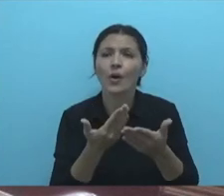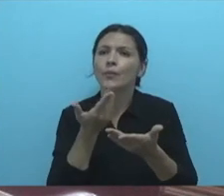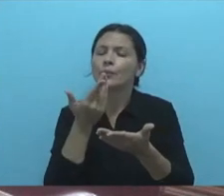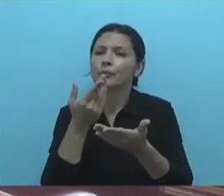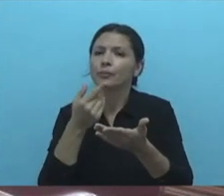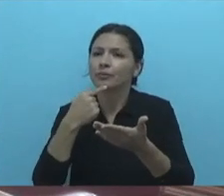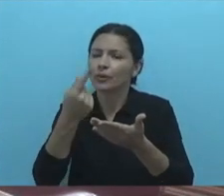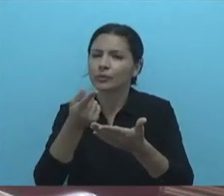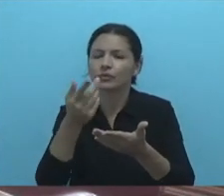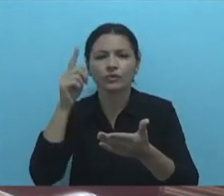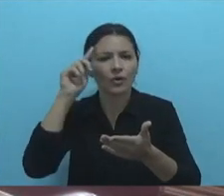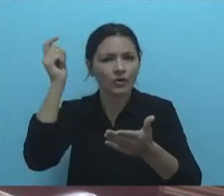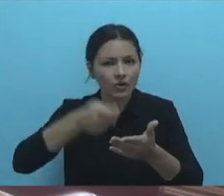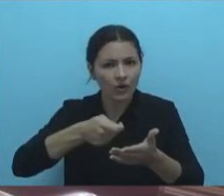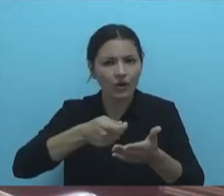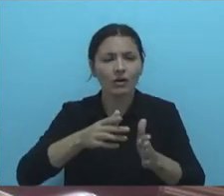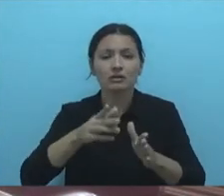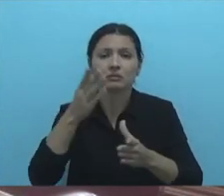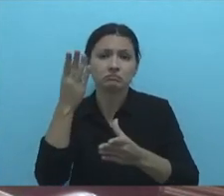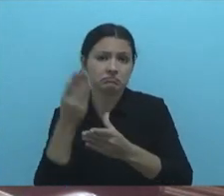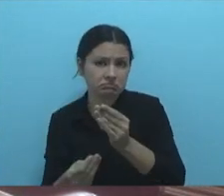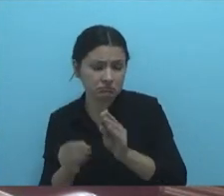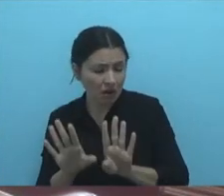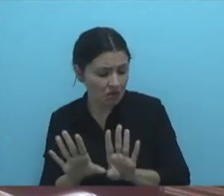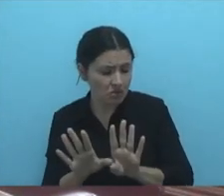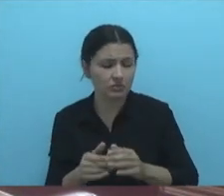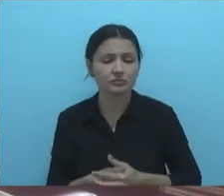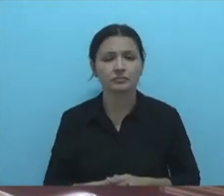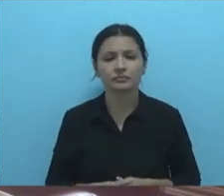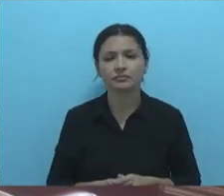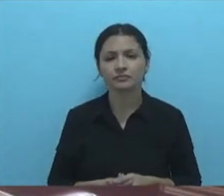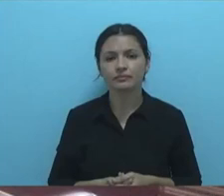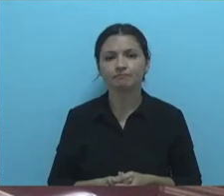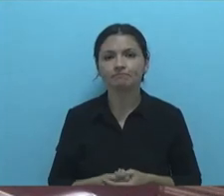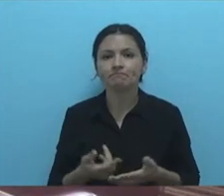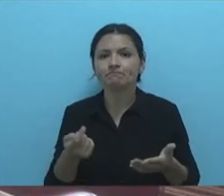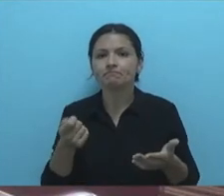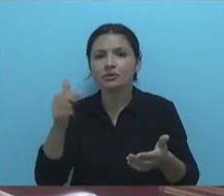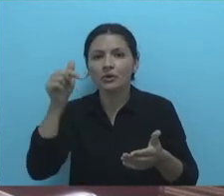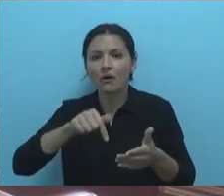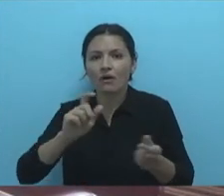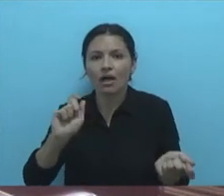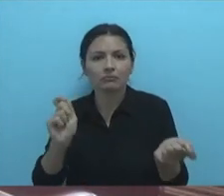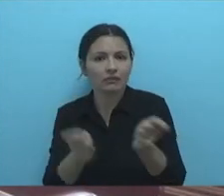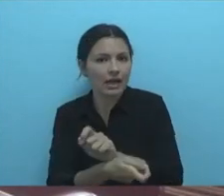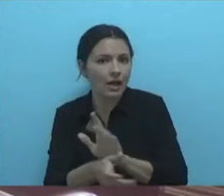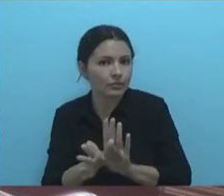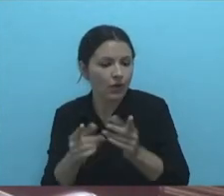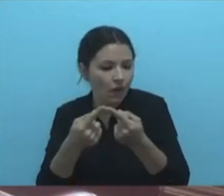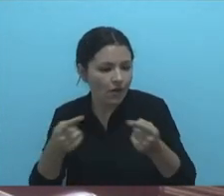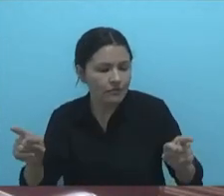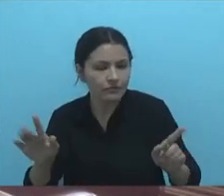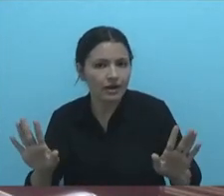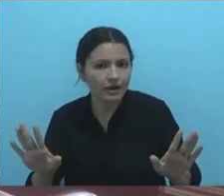de Justicia de la nación y perdió nueve a cero esto cambia el camino básicamente